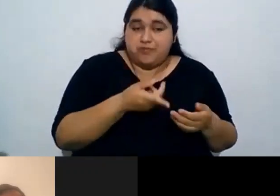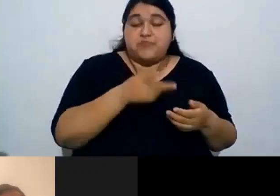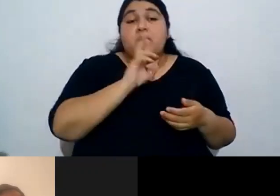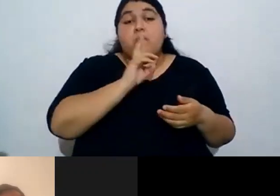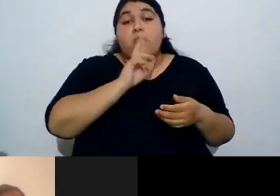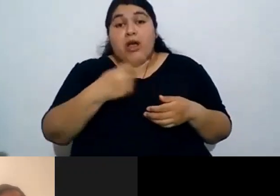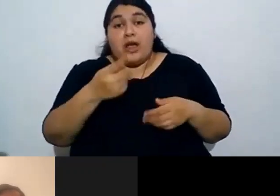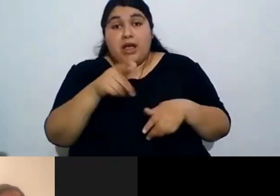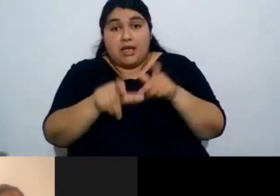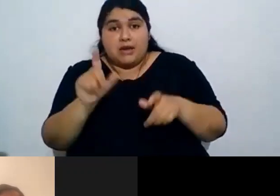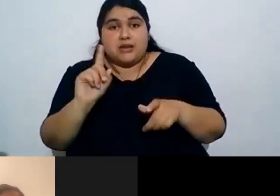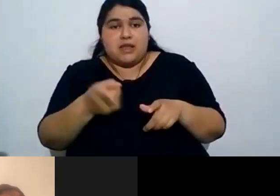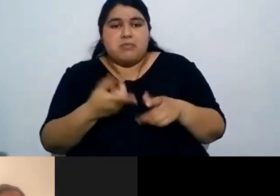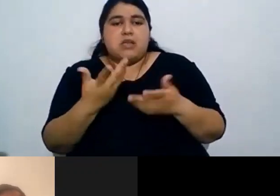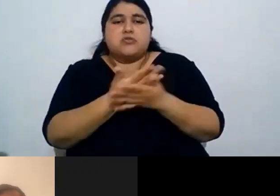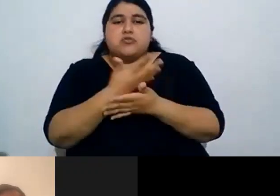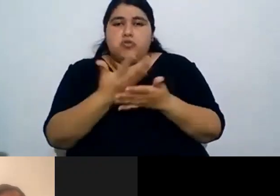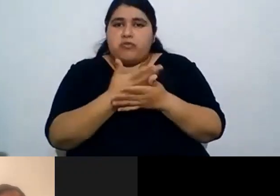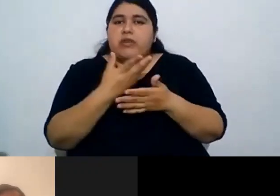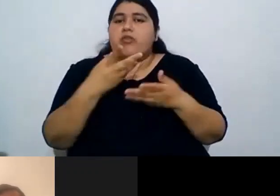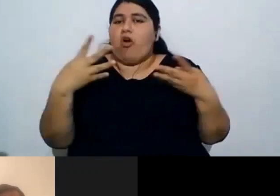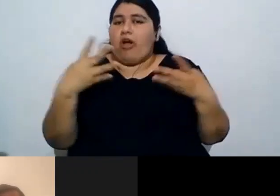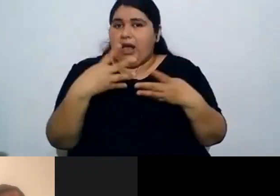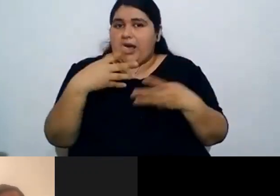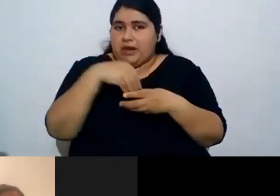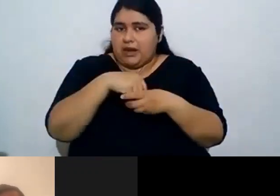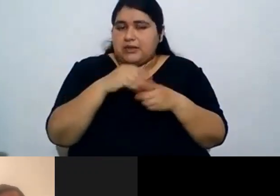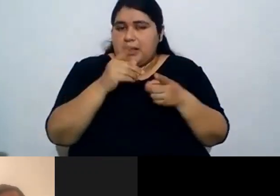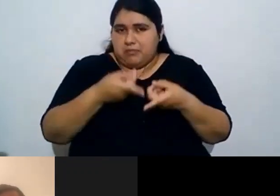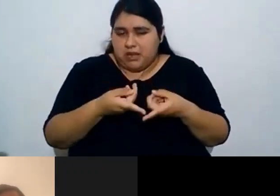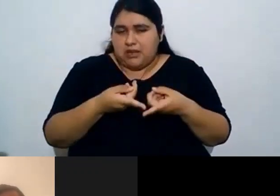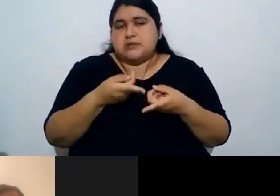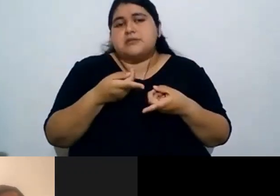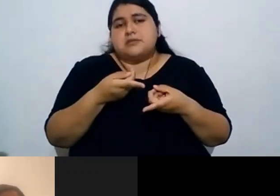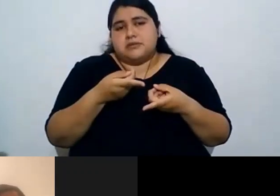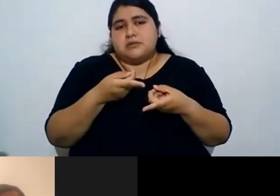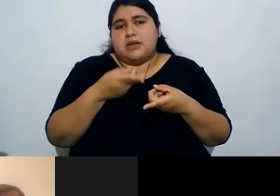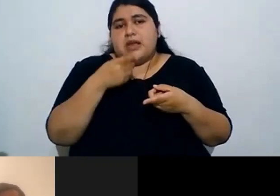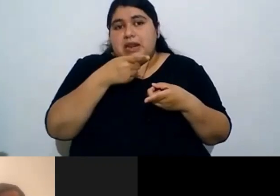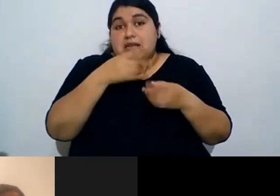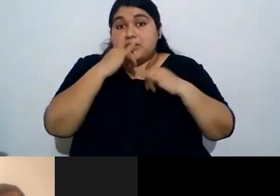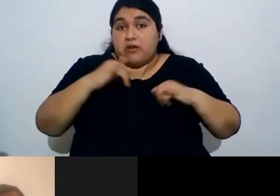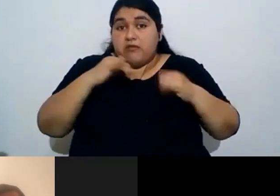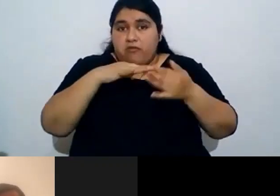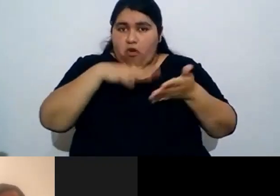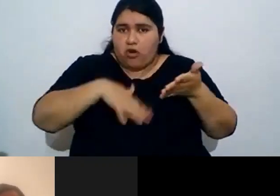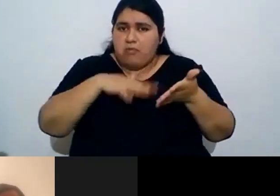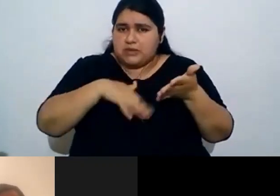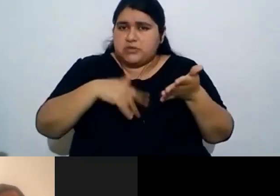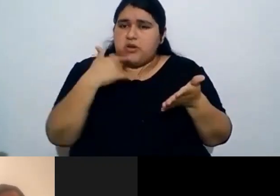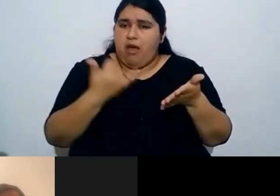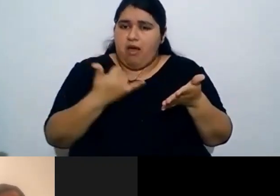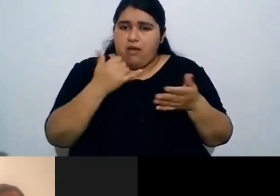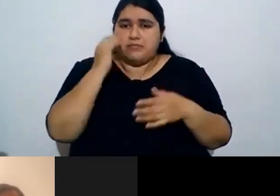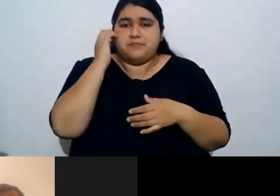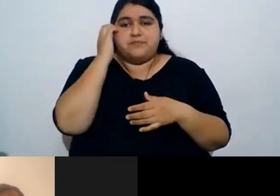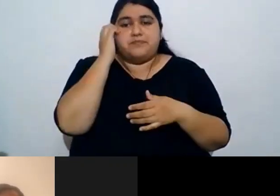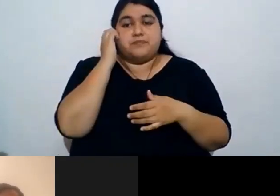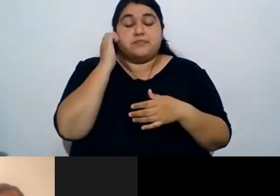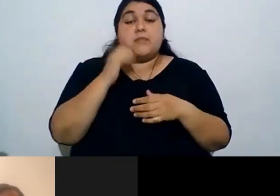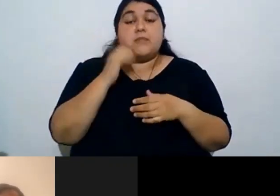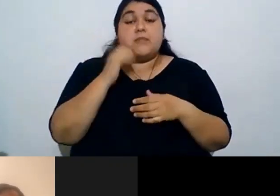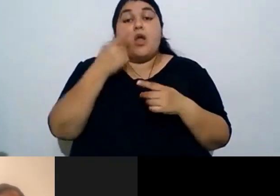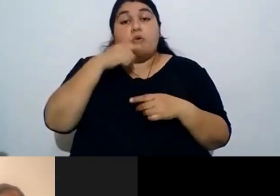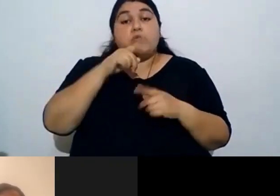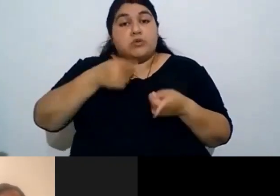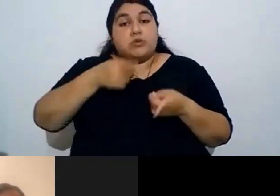sido víctimas de la guerra, claramente está también en esos informes de Basta Ya. Y hay un